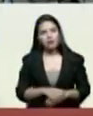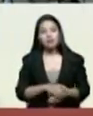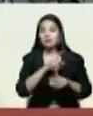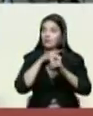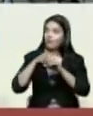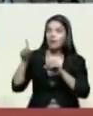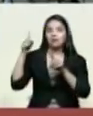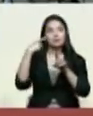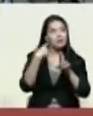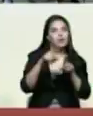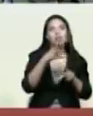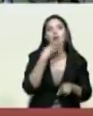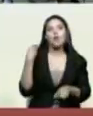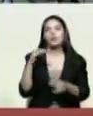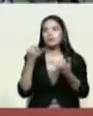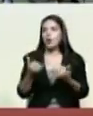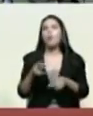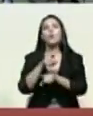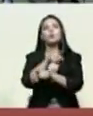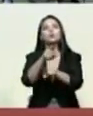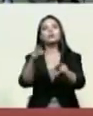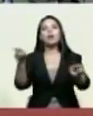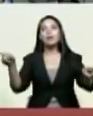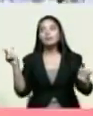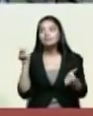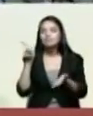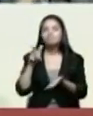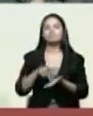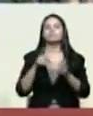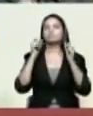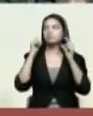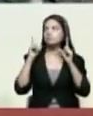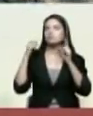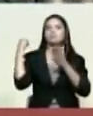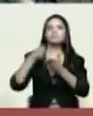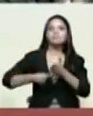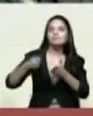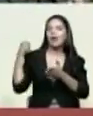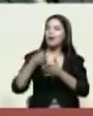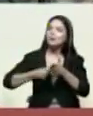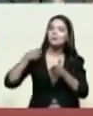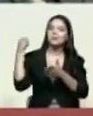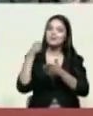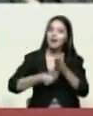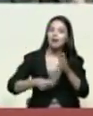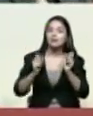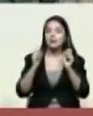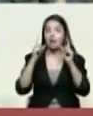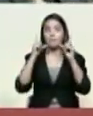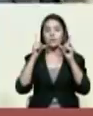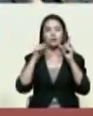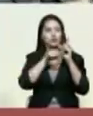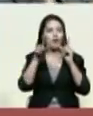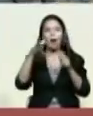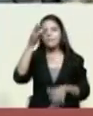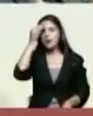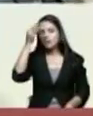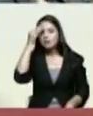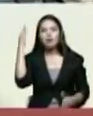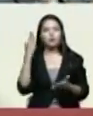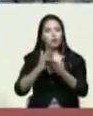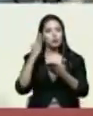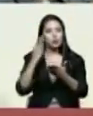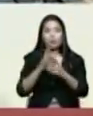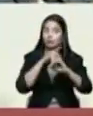de los jóvenes de hoy, ustedes, que desde que se para están luchando, desde que se levantan están aprendiendo, están estudiando.